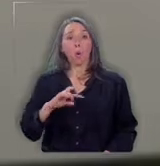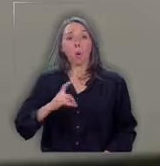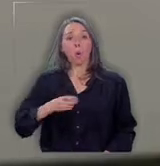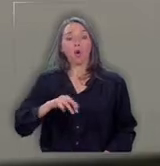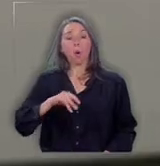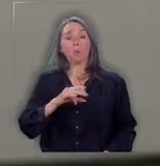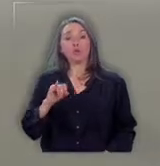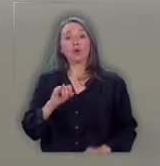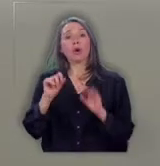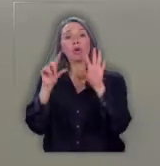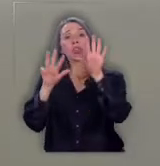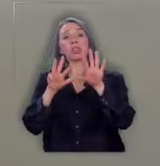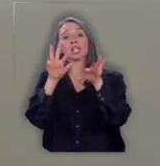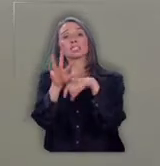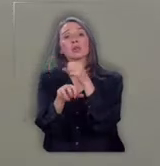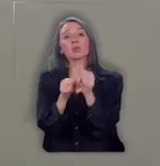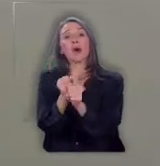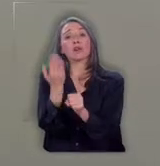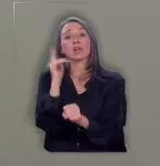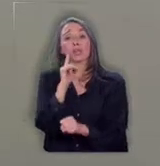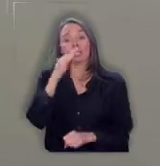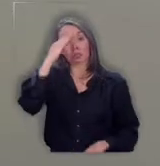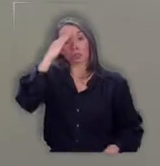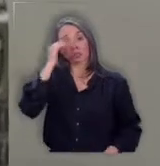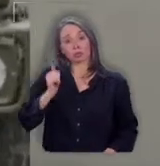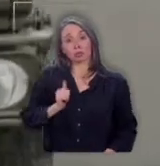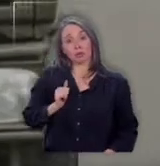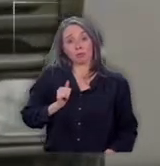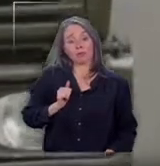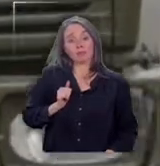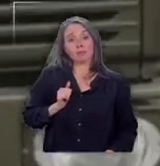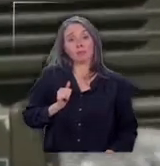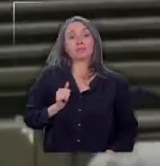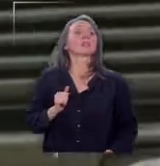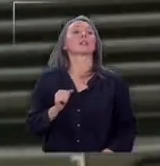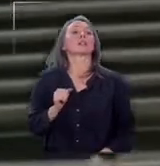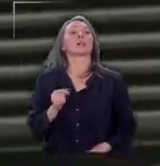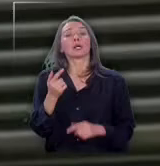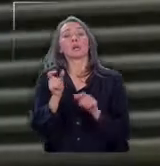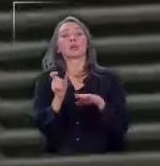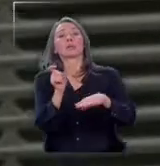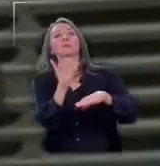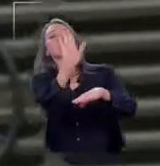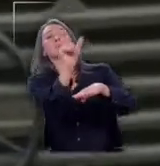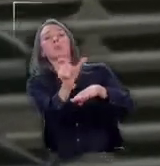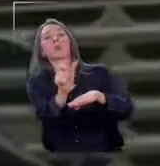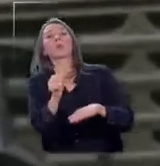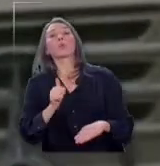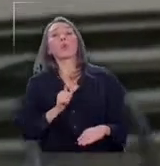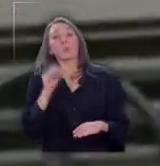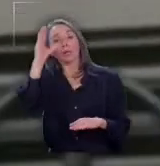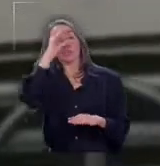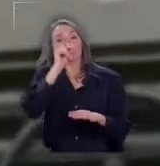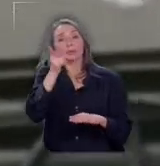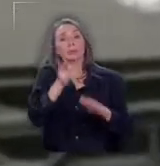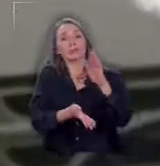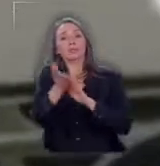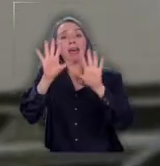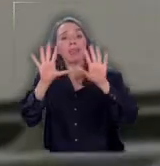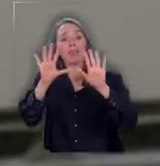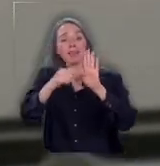otom mayor tenía solo 19 años Soldado conscripto del ejército estaba fiscalizando el toque de queda cuando un conductor